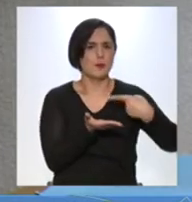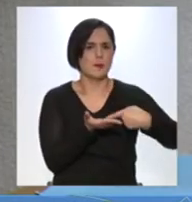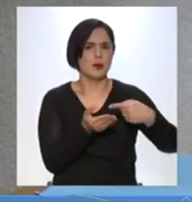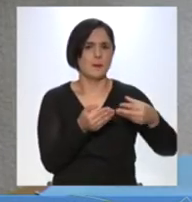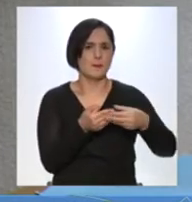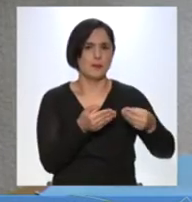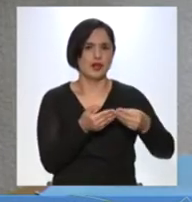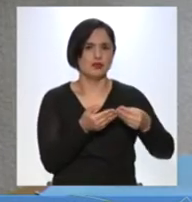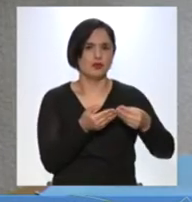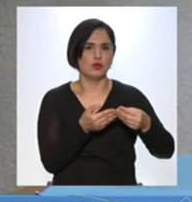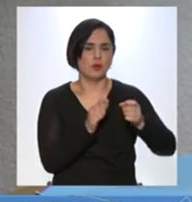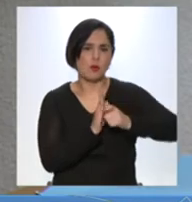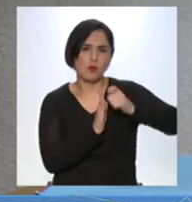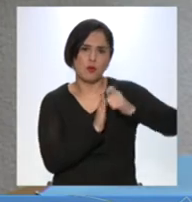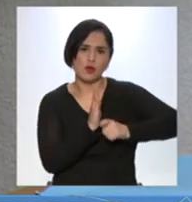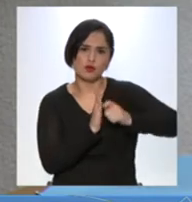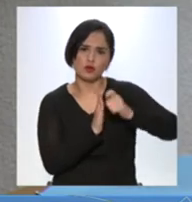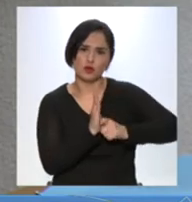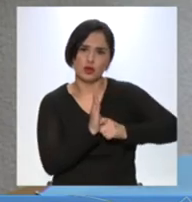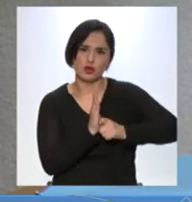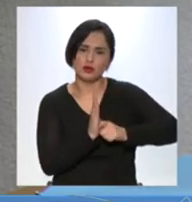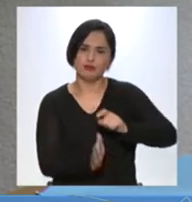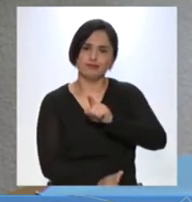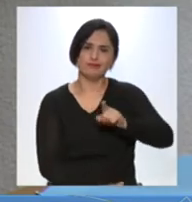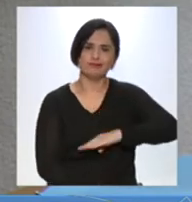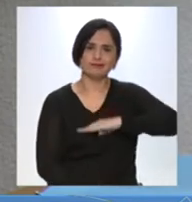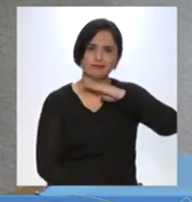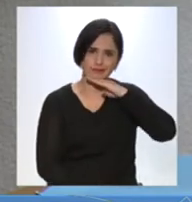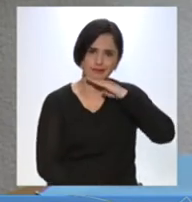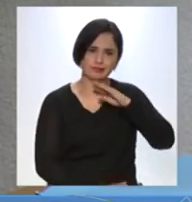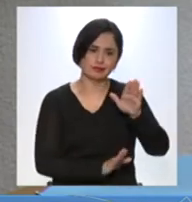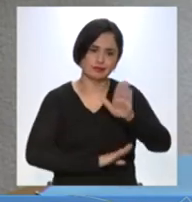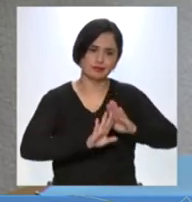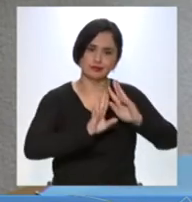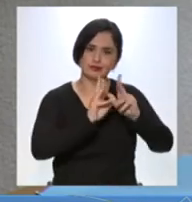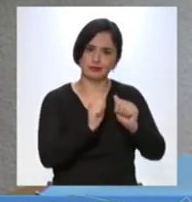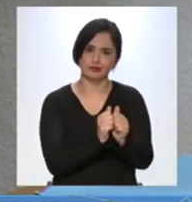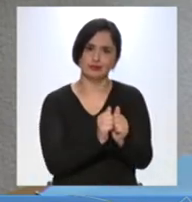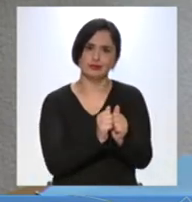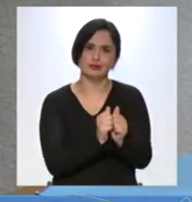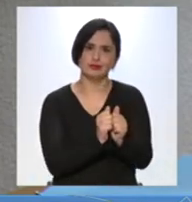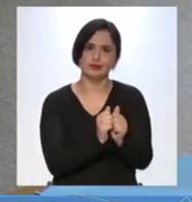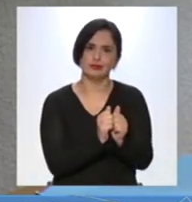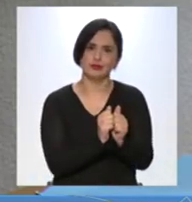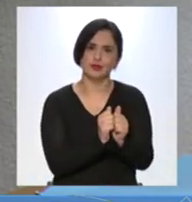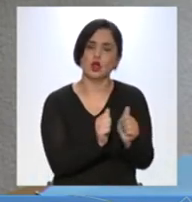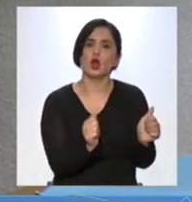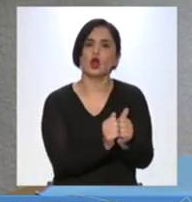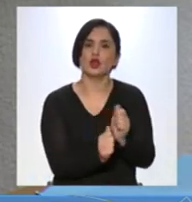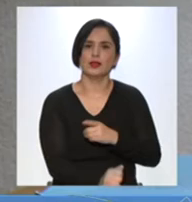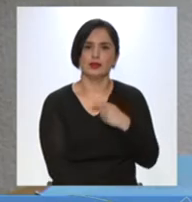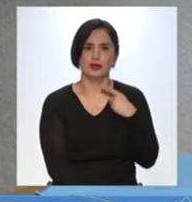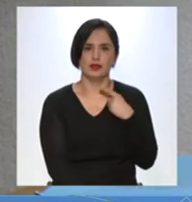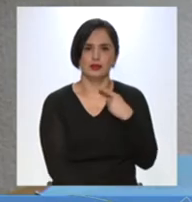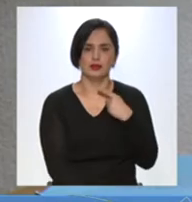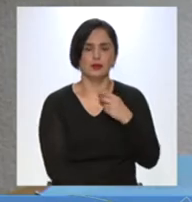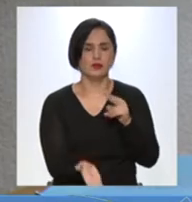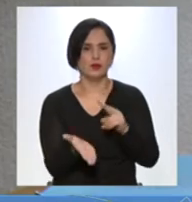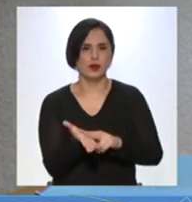año 2020 y insuficientes para mantener una familia con un mínimo de dignidad.